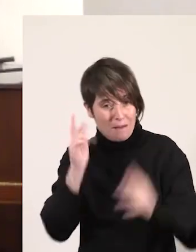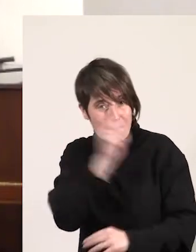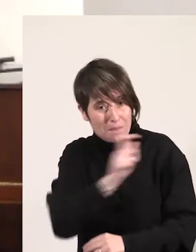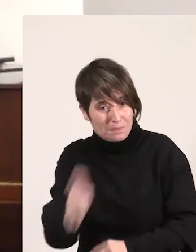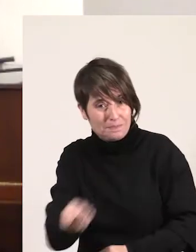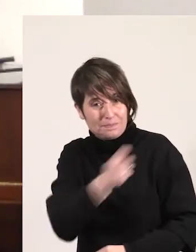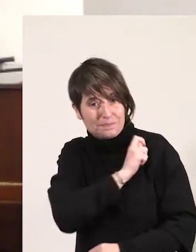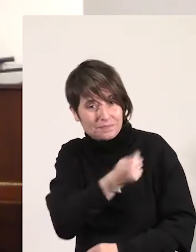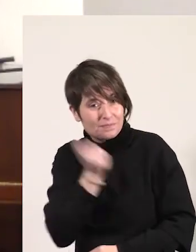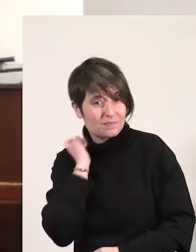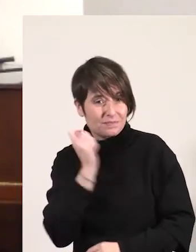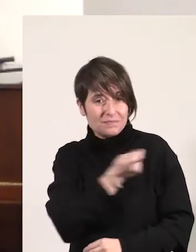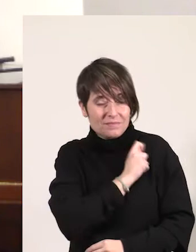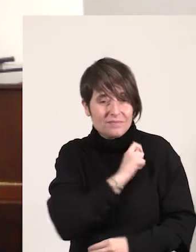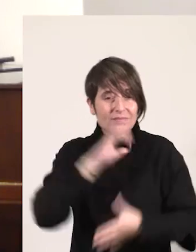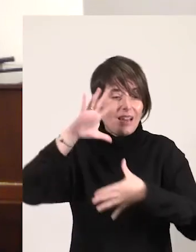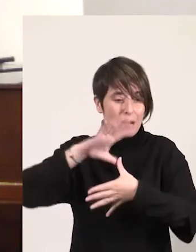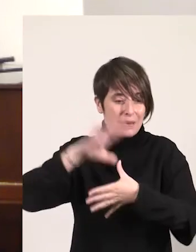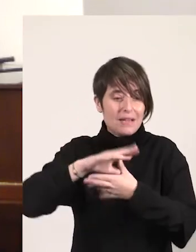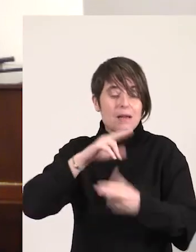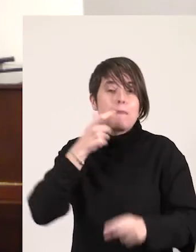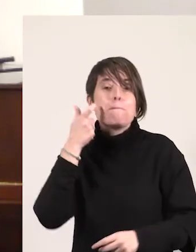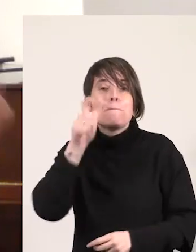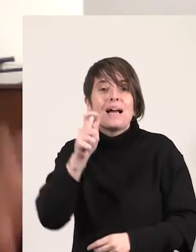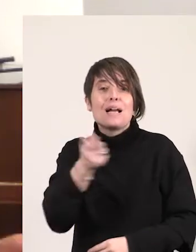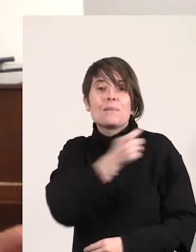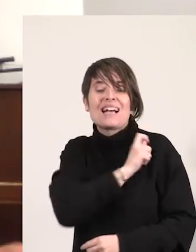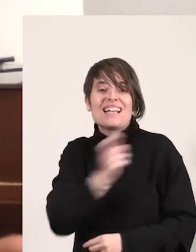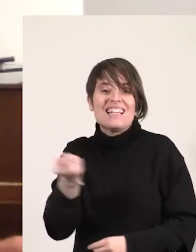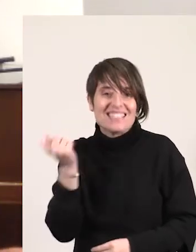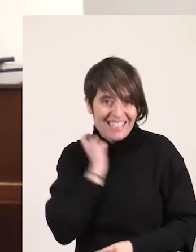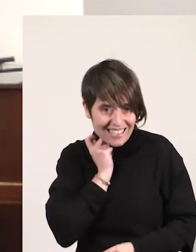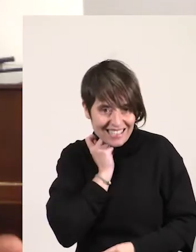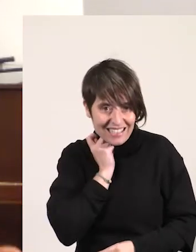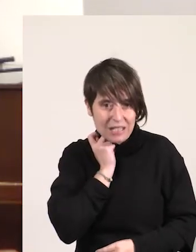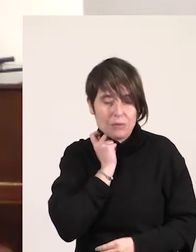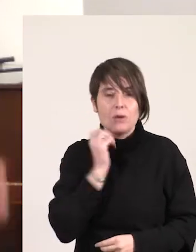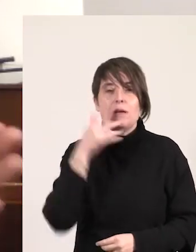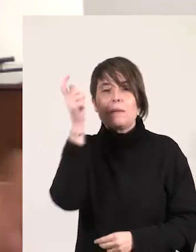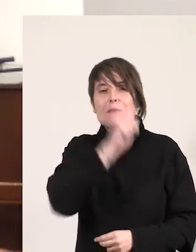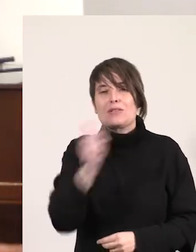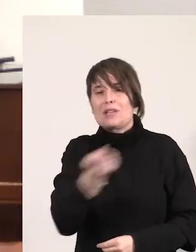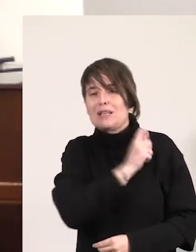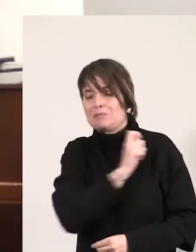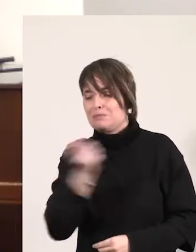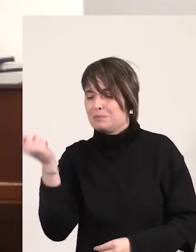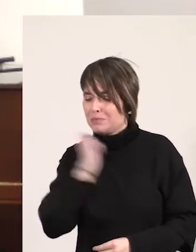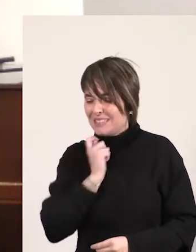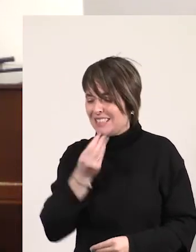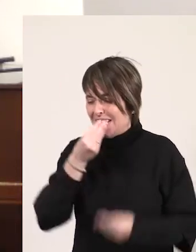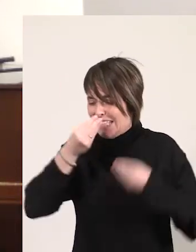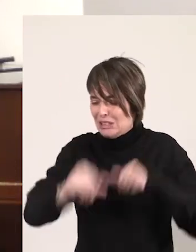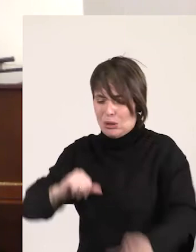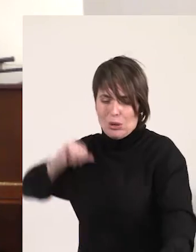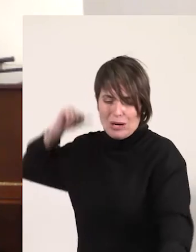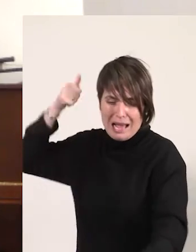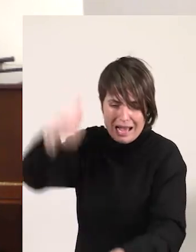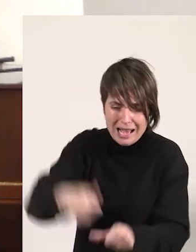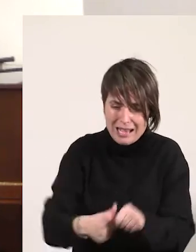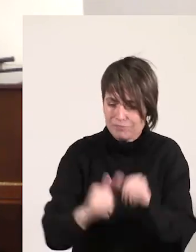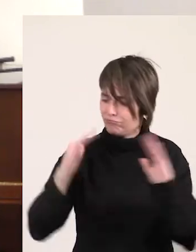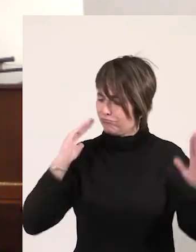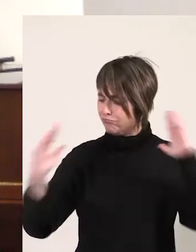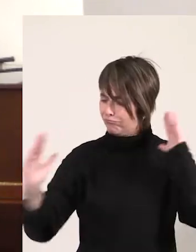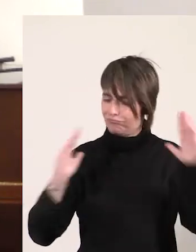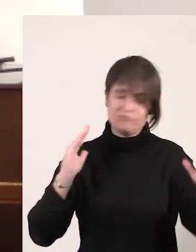con el tema de la trata de personas esclavizadas en las Américas, que hay que decir que la palabra esclavo viene de eslavo y que ha habido personas esclavizadas